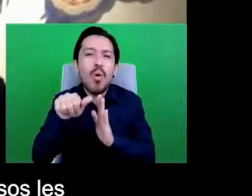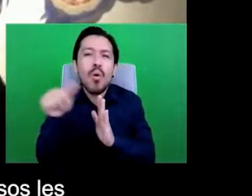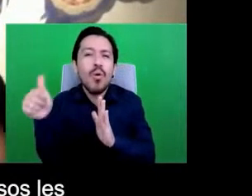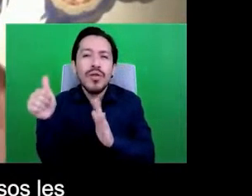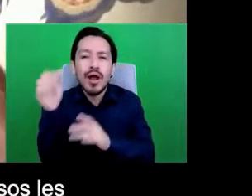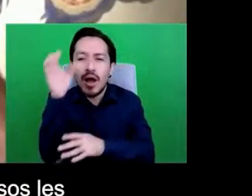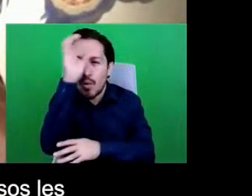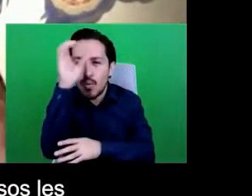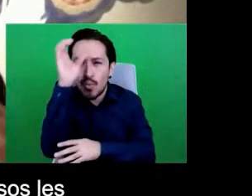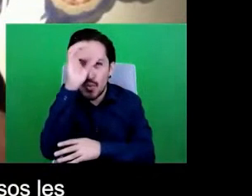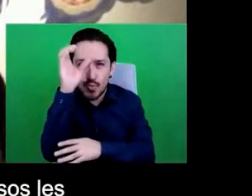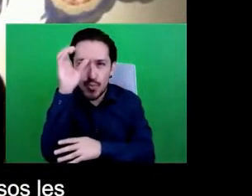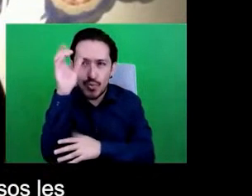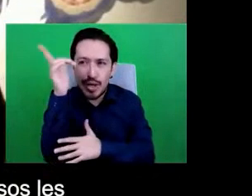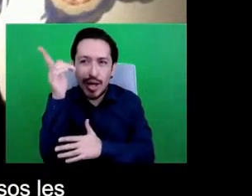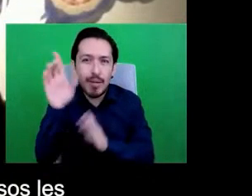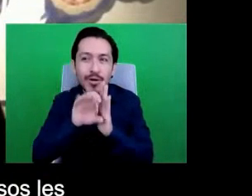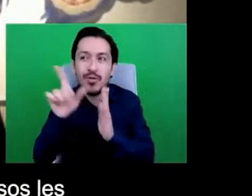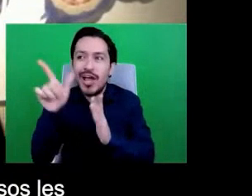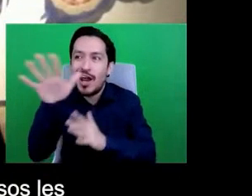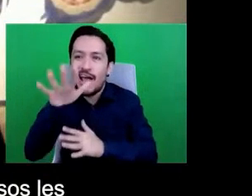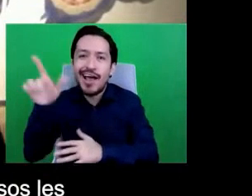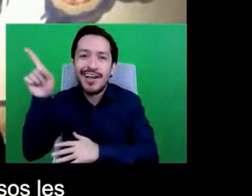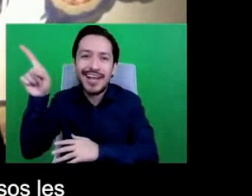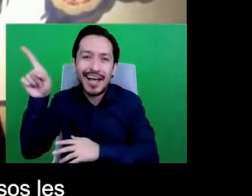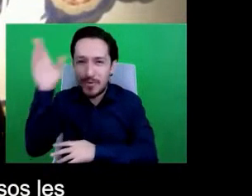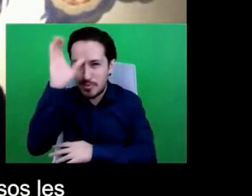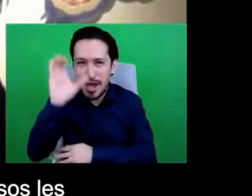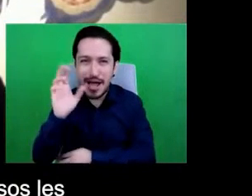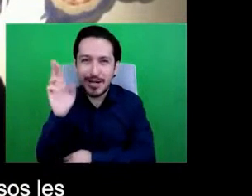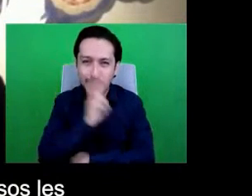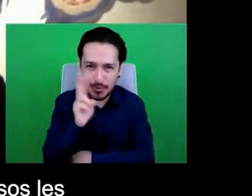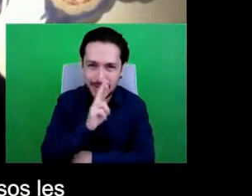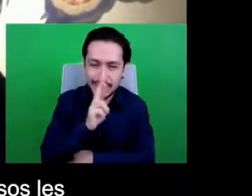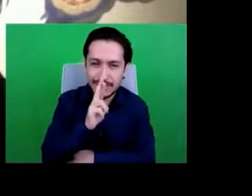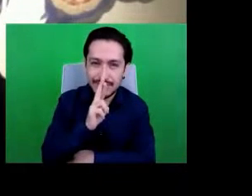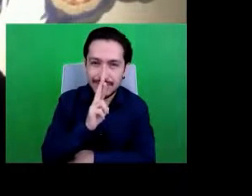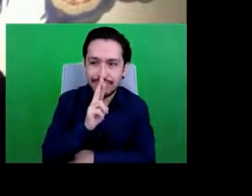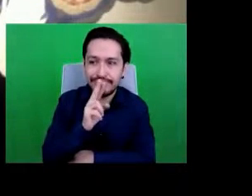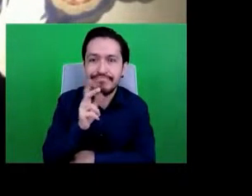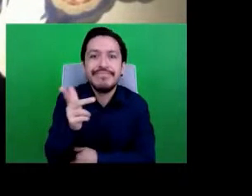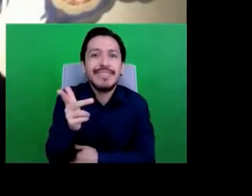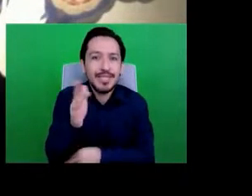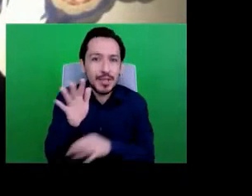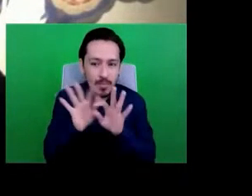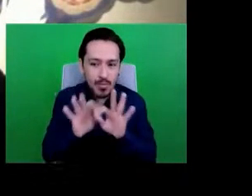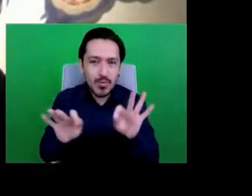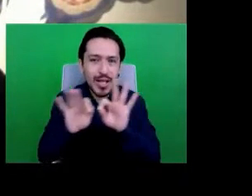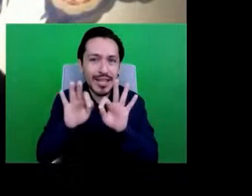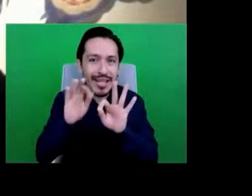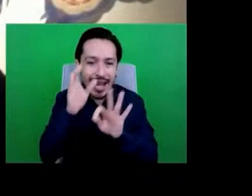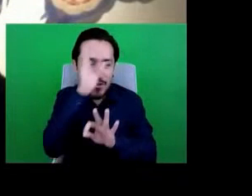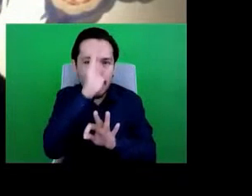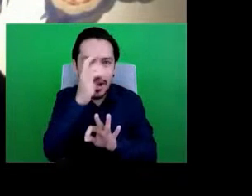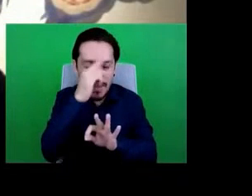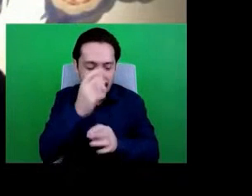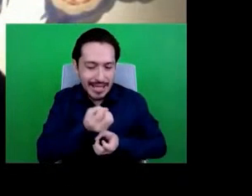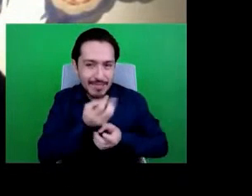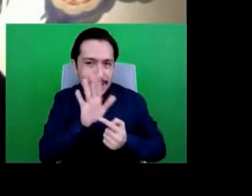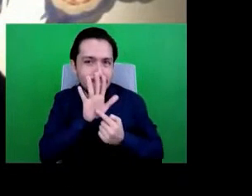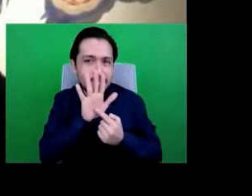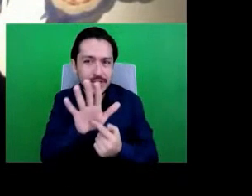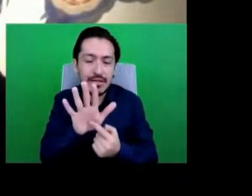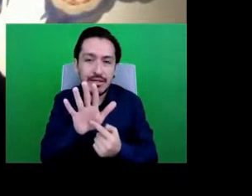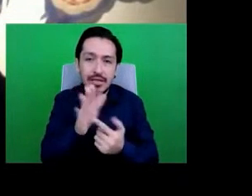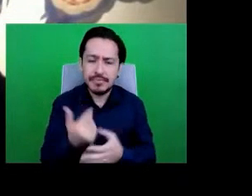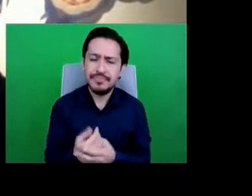oligarca ruso, pues los ricos y los poderosos les gusta expresar su poder a través de la cultura. Y en los últimos años, los gobiernos en el mundo han